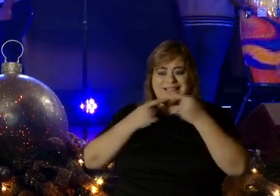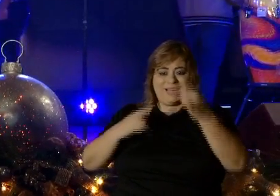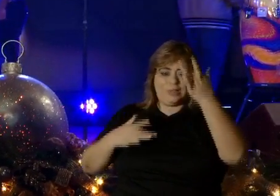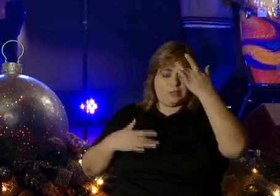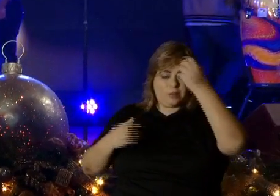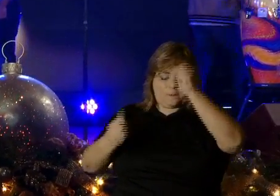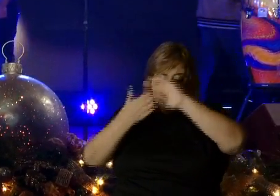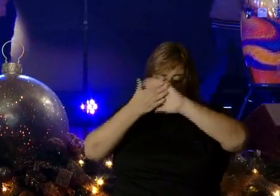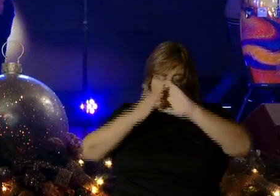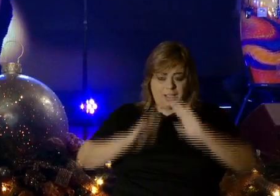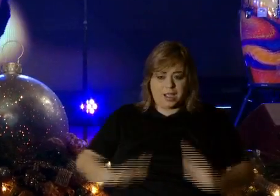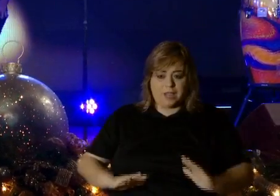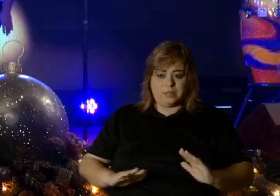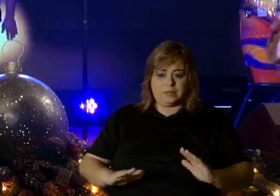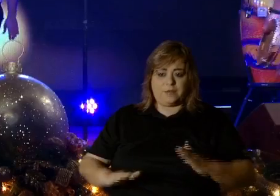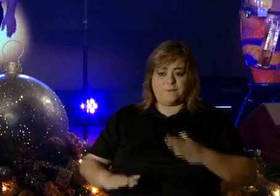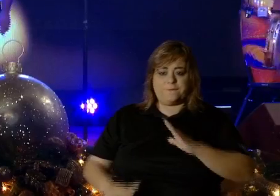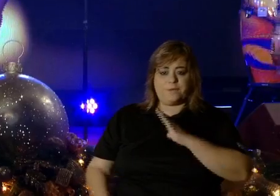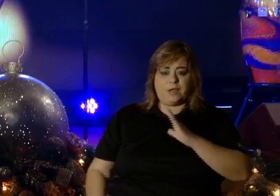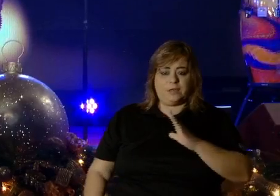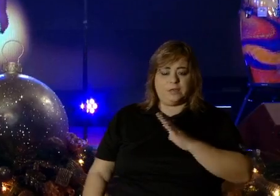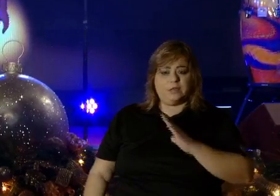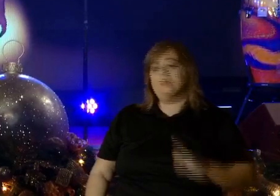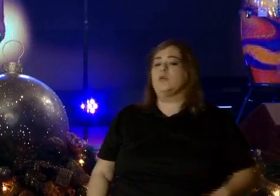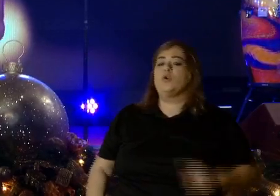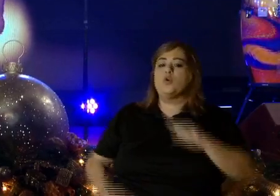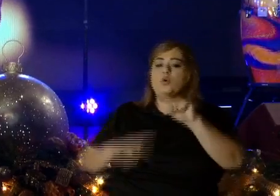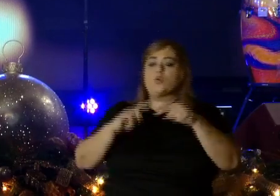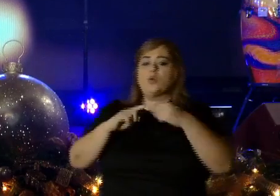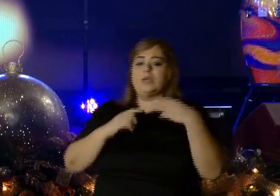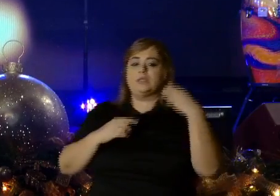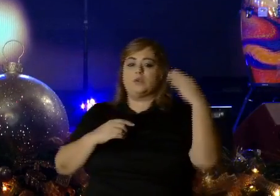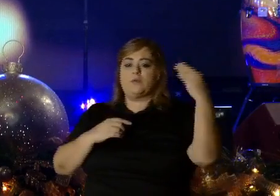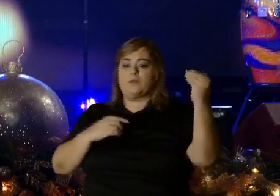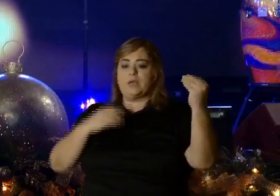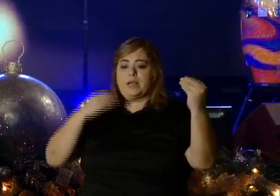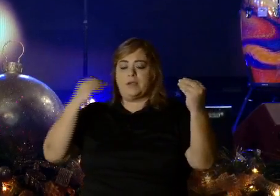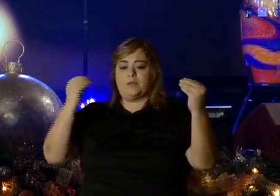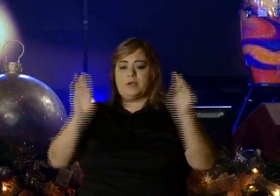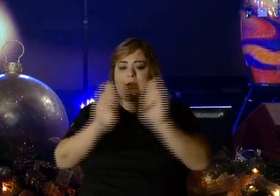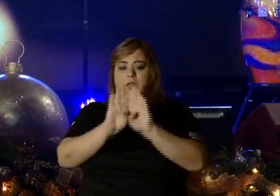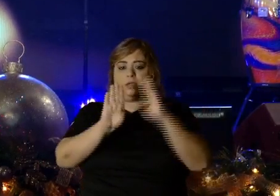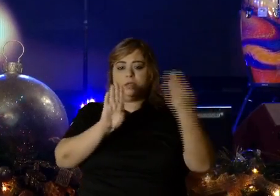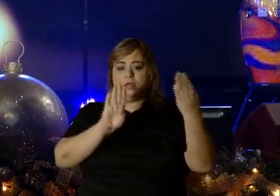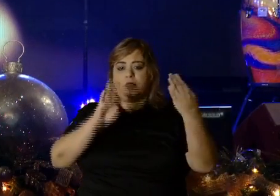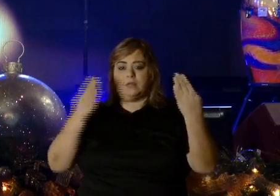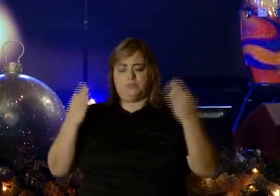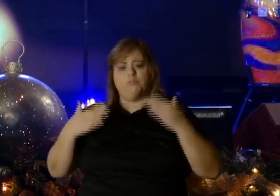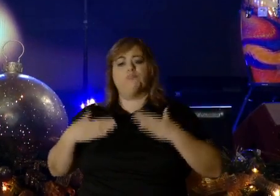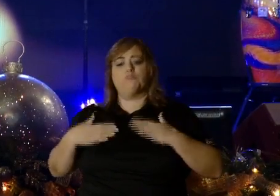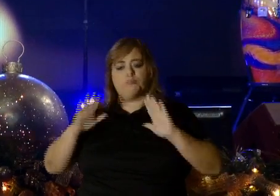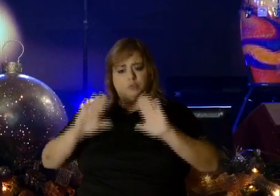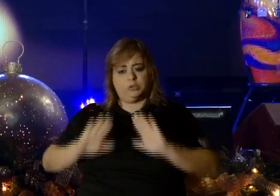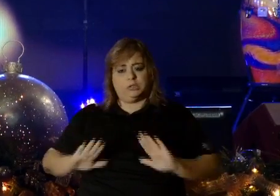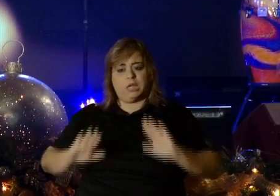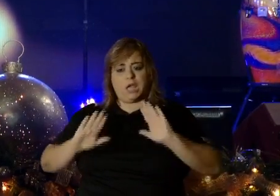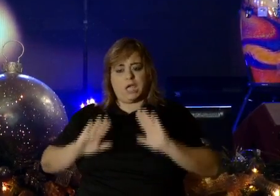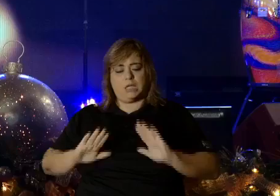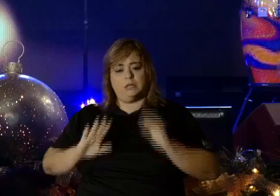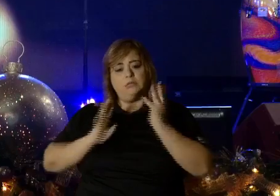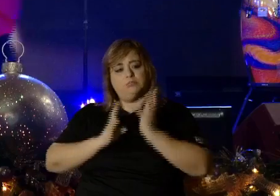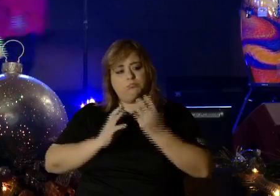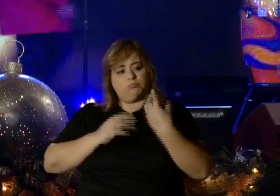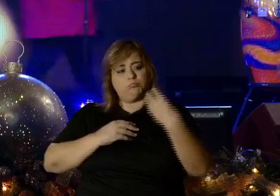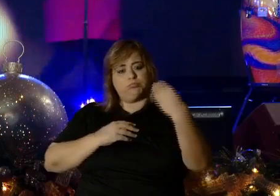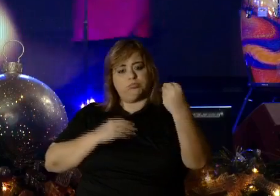y bienestar sobre todo. Y cuando vayan a salir, todas las puertas se van a abrir. Vayan saliendo en orden, espere que vea la baja y